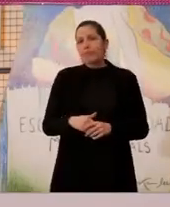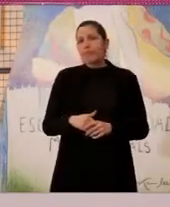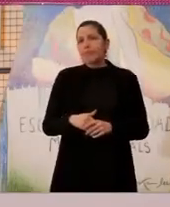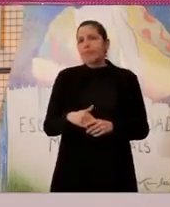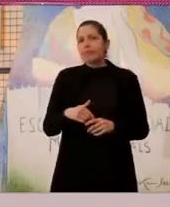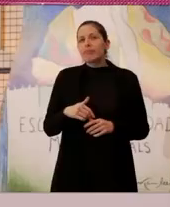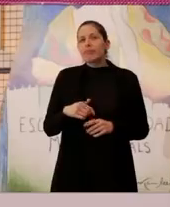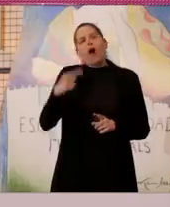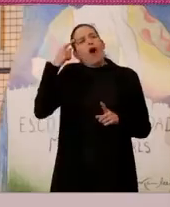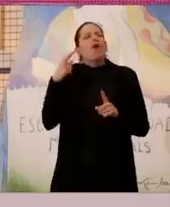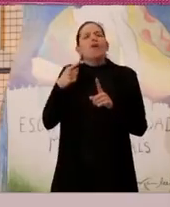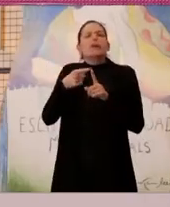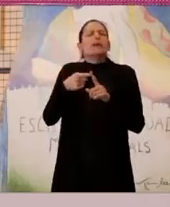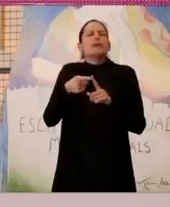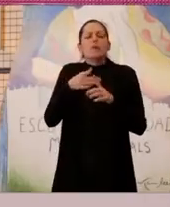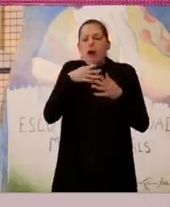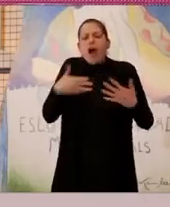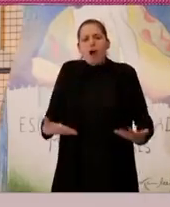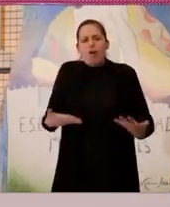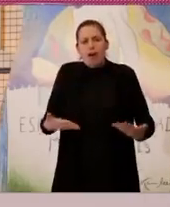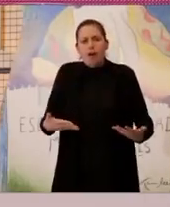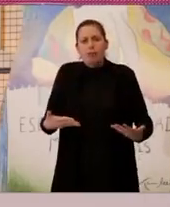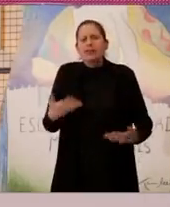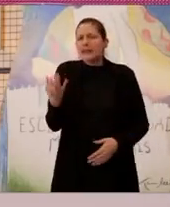el objetivo en este momento es